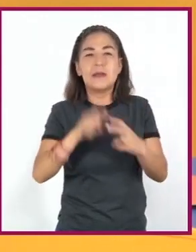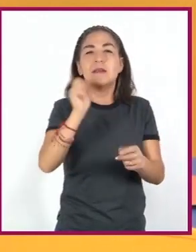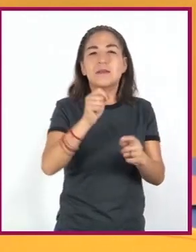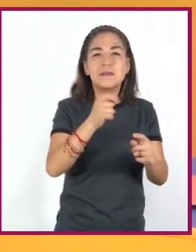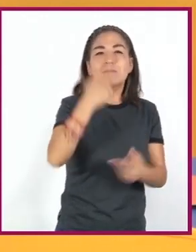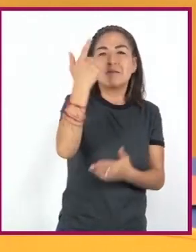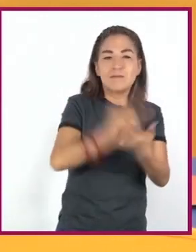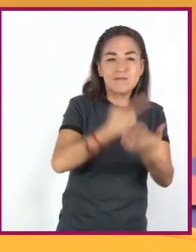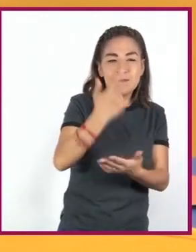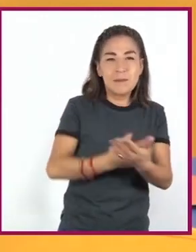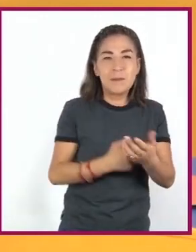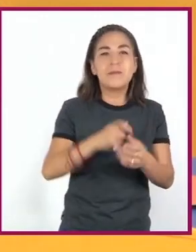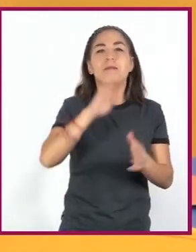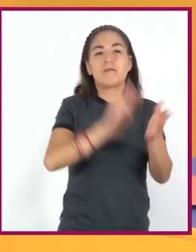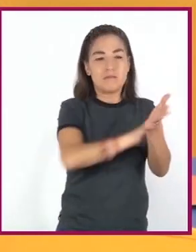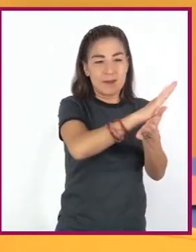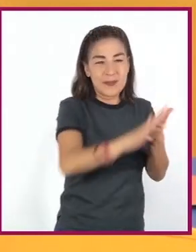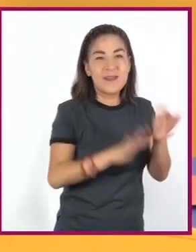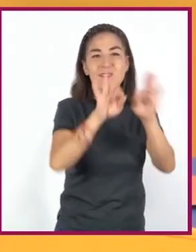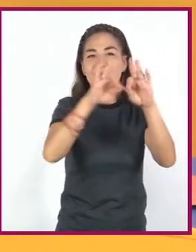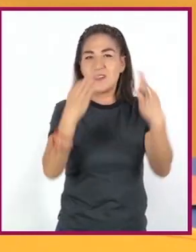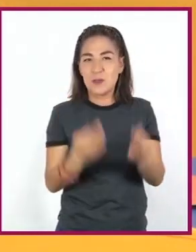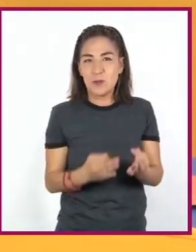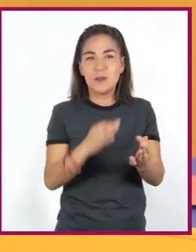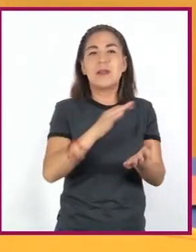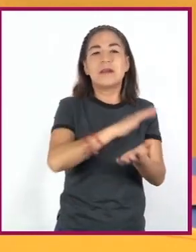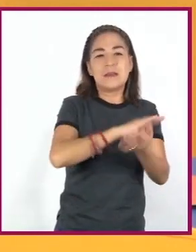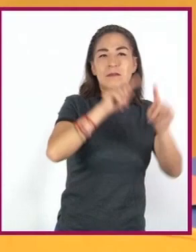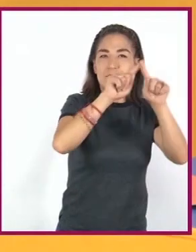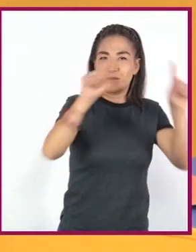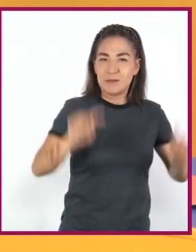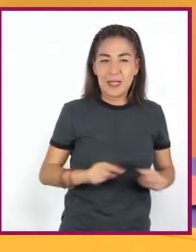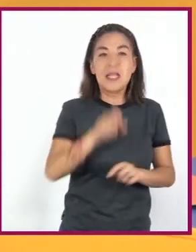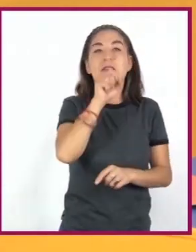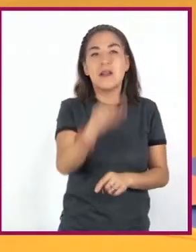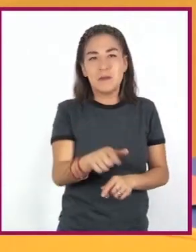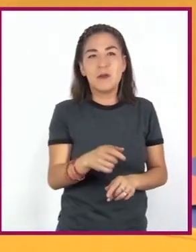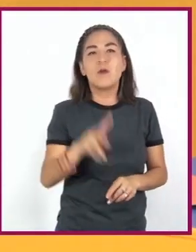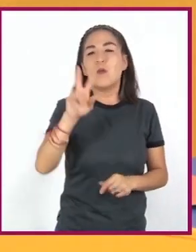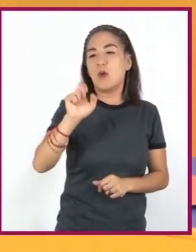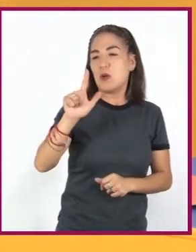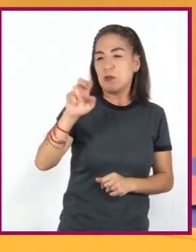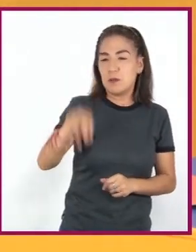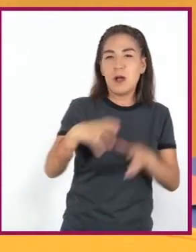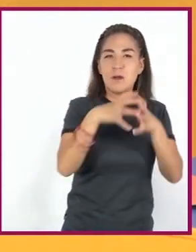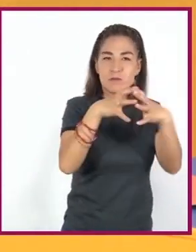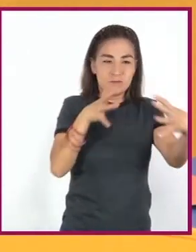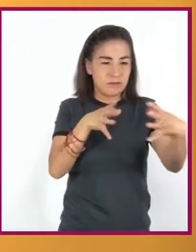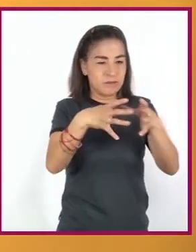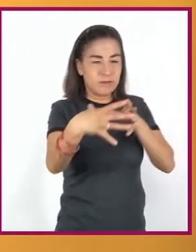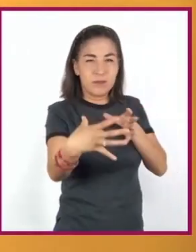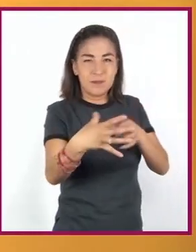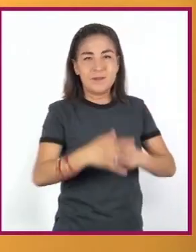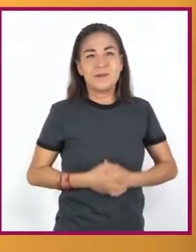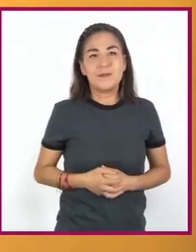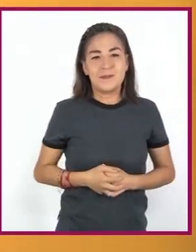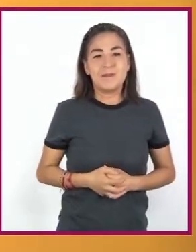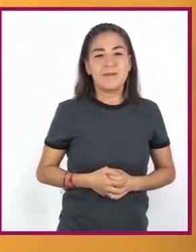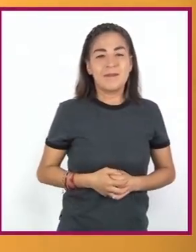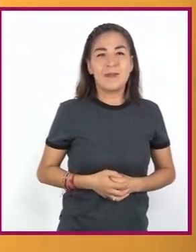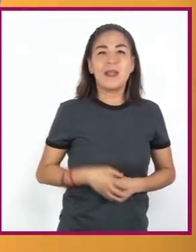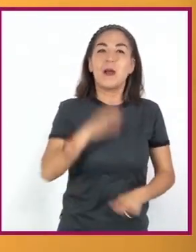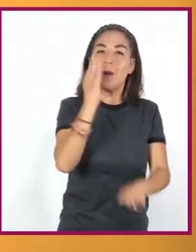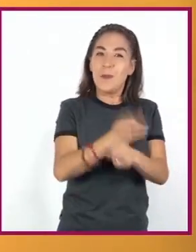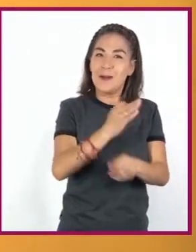el perímetro y el área de figuras planas. También calculamos el volumen de algunos prismas.